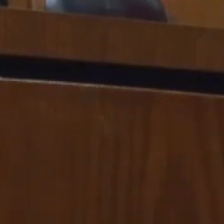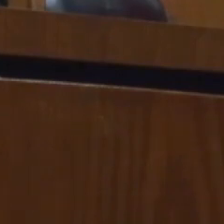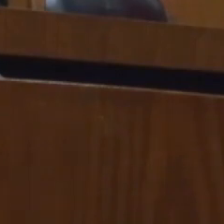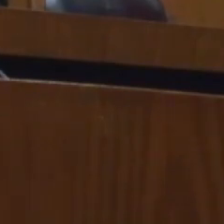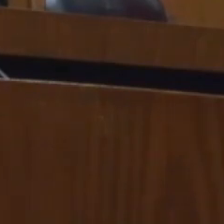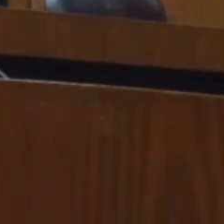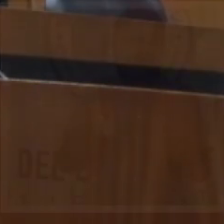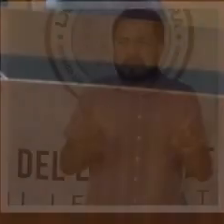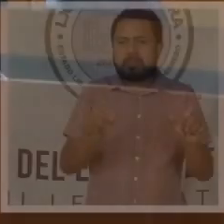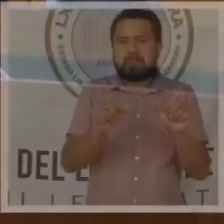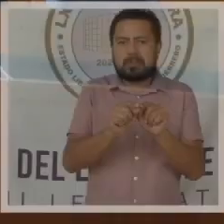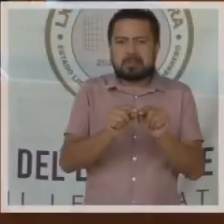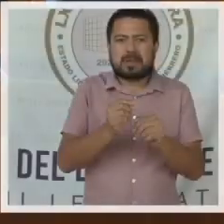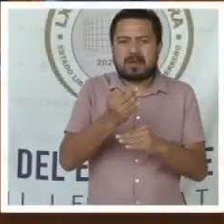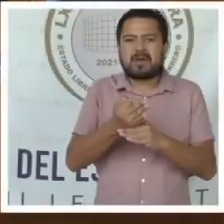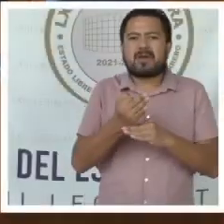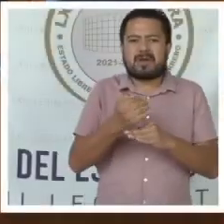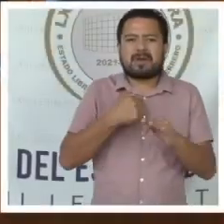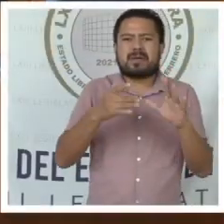solo para comentarle